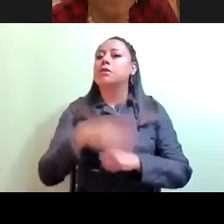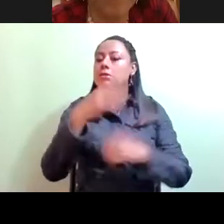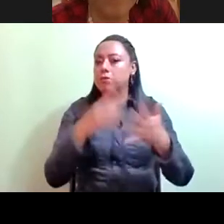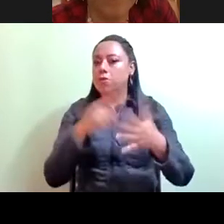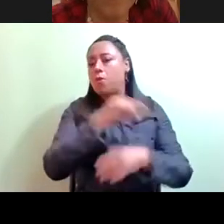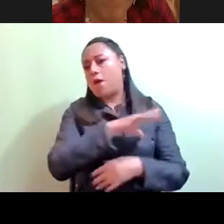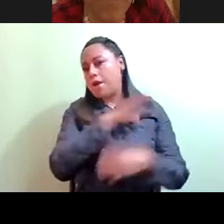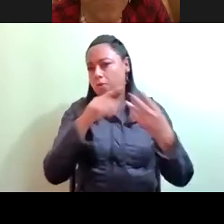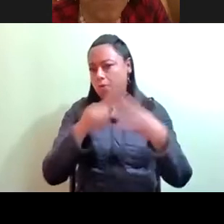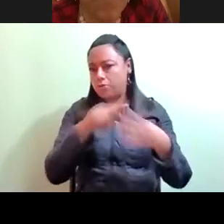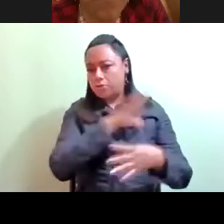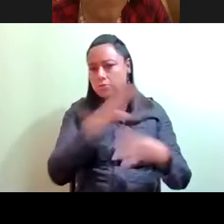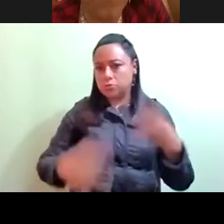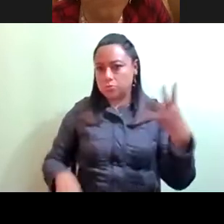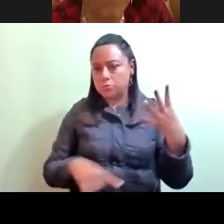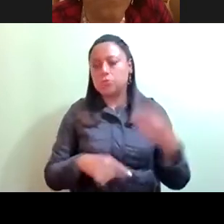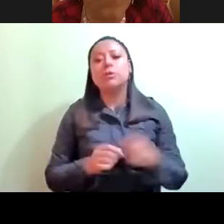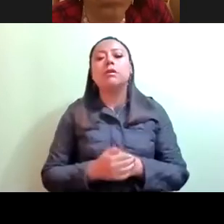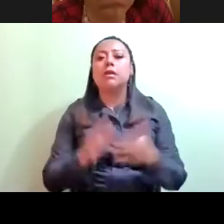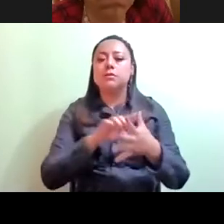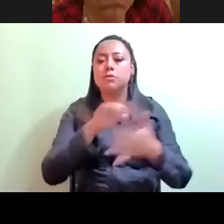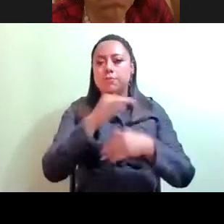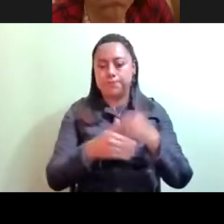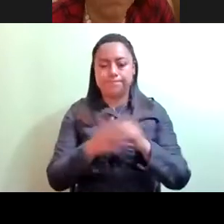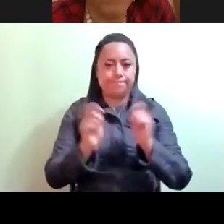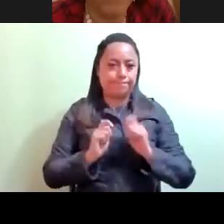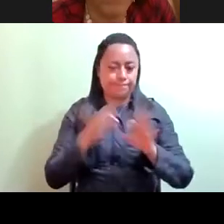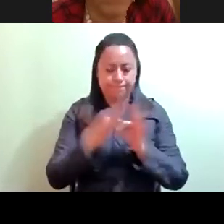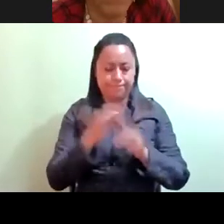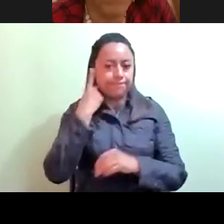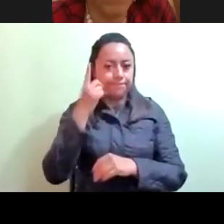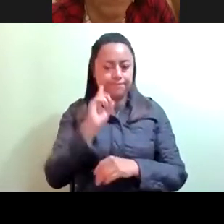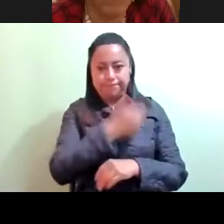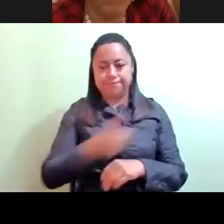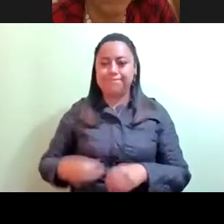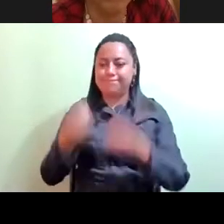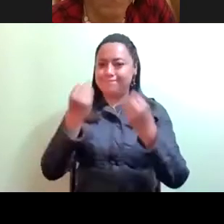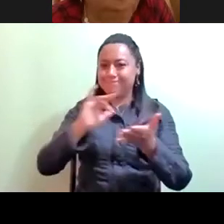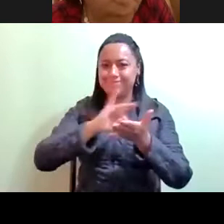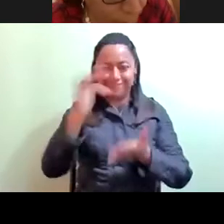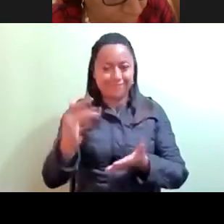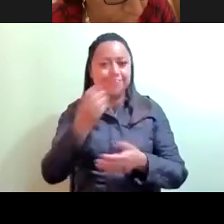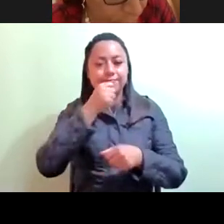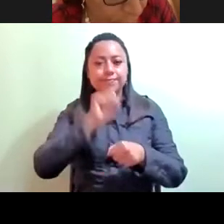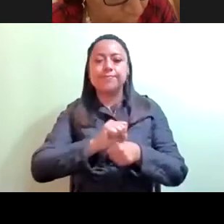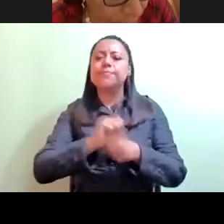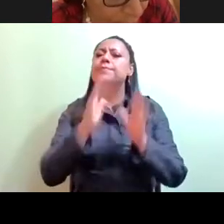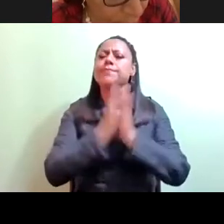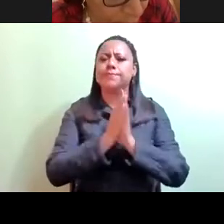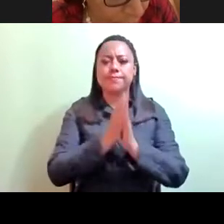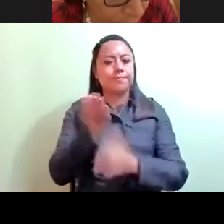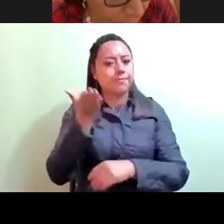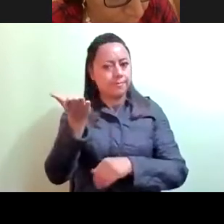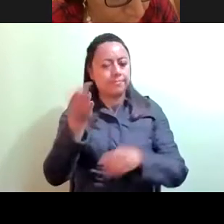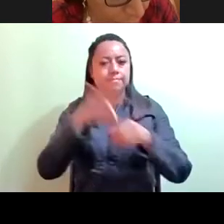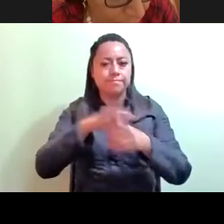Cumplida su instrucción, diputada presidenta. Muchas gracias, secretario. Por favor, le solicito someter a